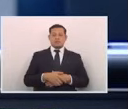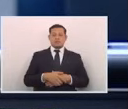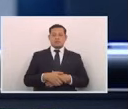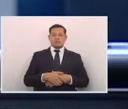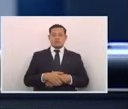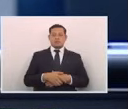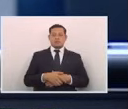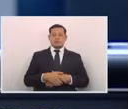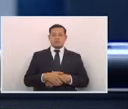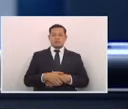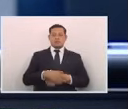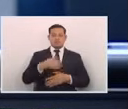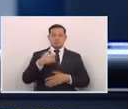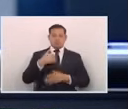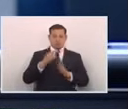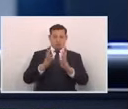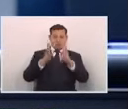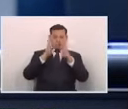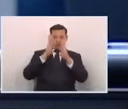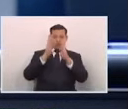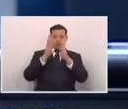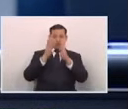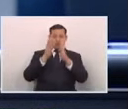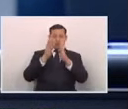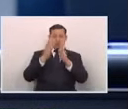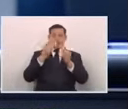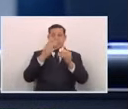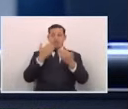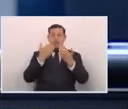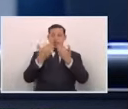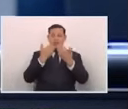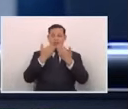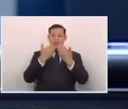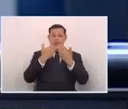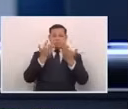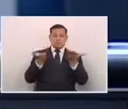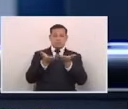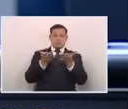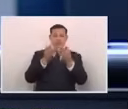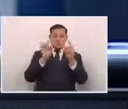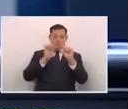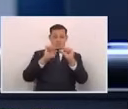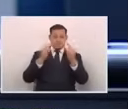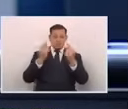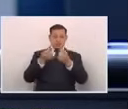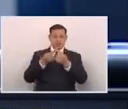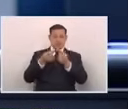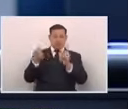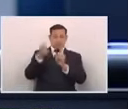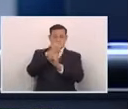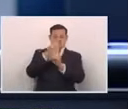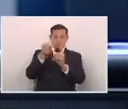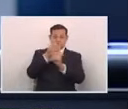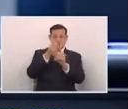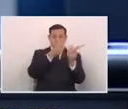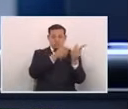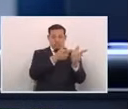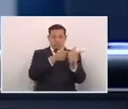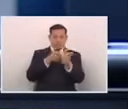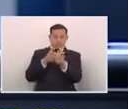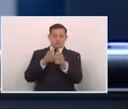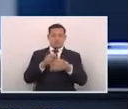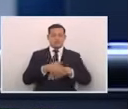Y yo los he escuchado renegar de lo que hicieron los bandos que combatieron durante el conflicto